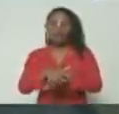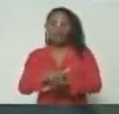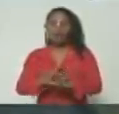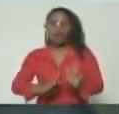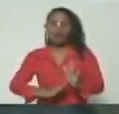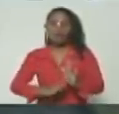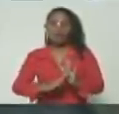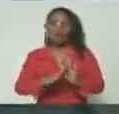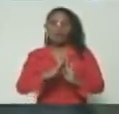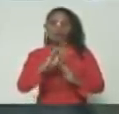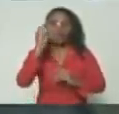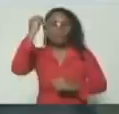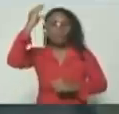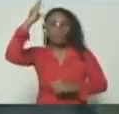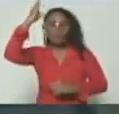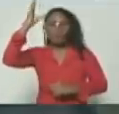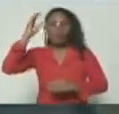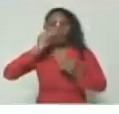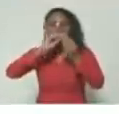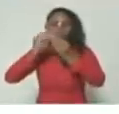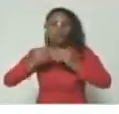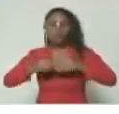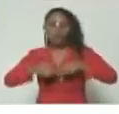de las capacidades de refinación del país.